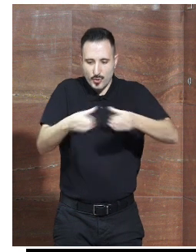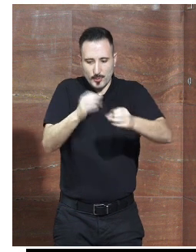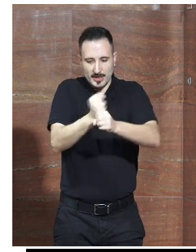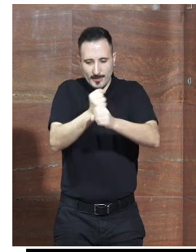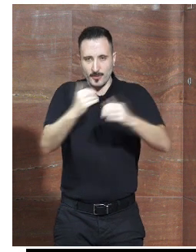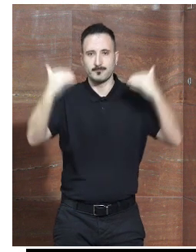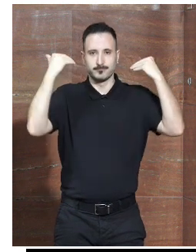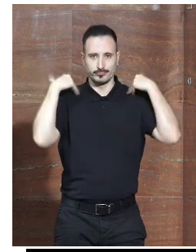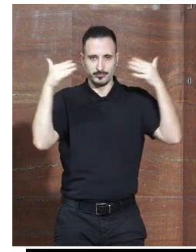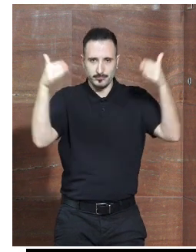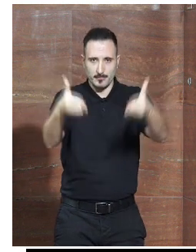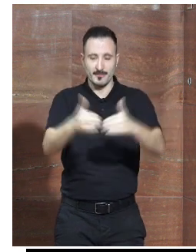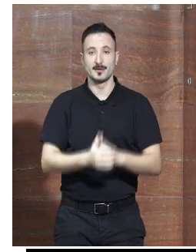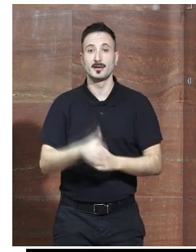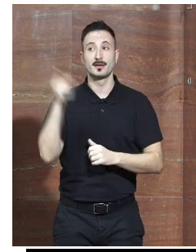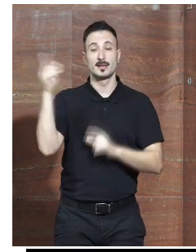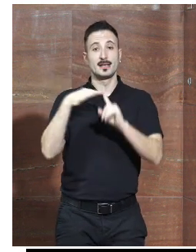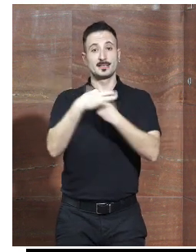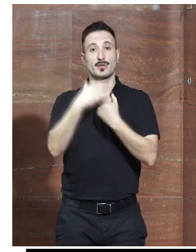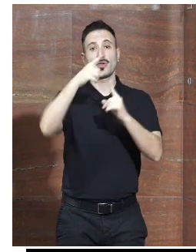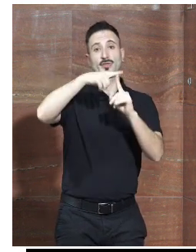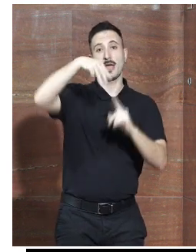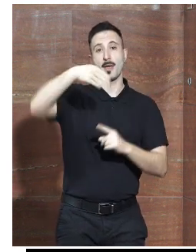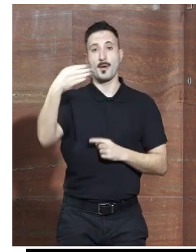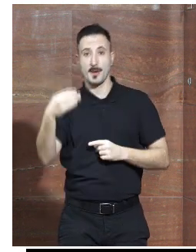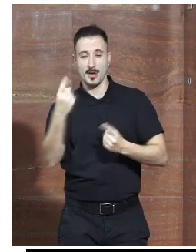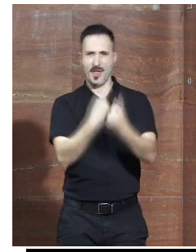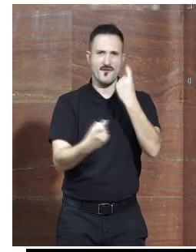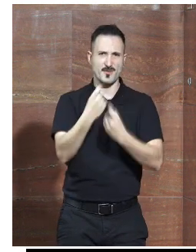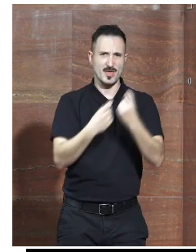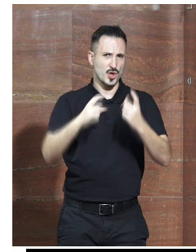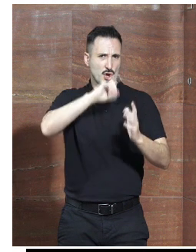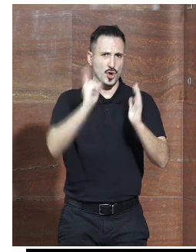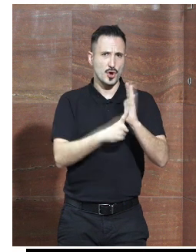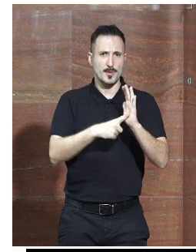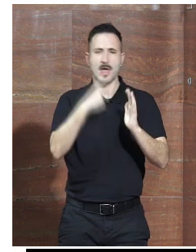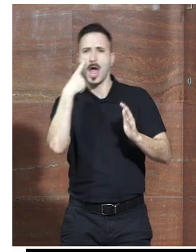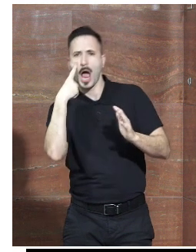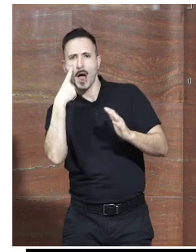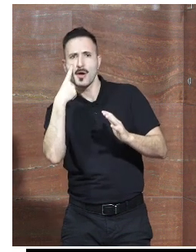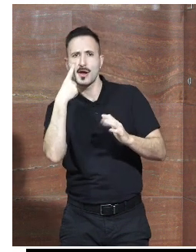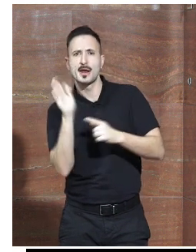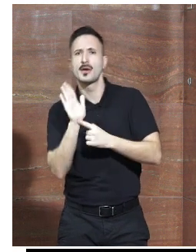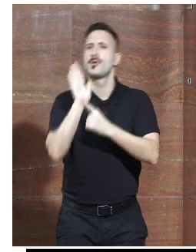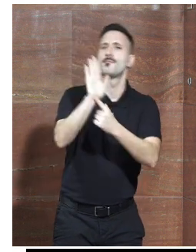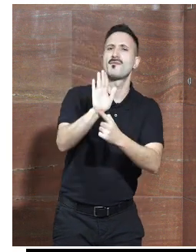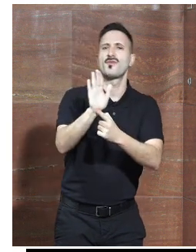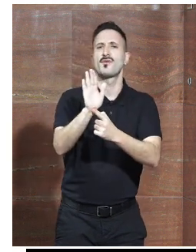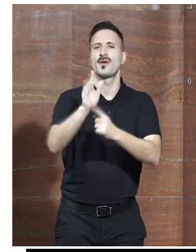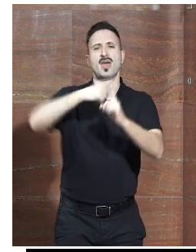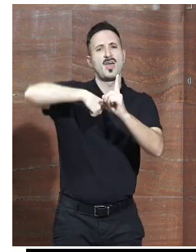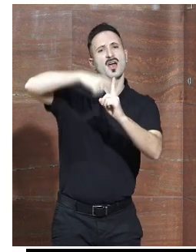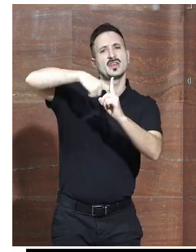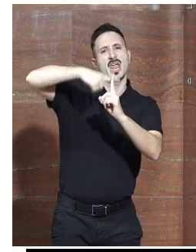bueno, un caso de TMB, de toda la información que nosotros tenemos en andén, cómo se muestra, cómo se representa y los diferentes